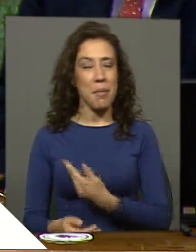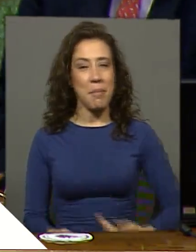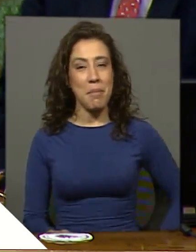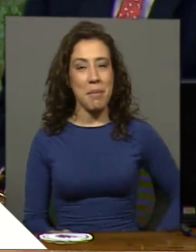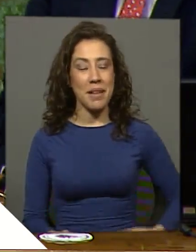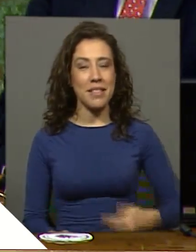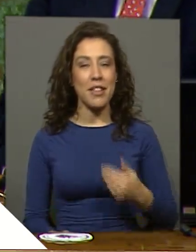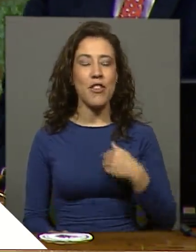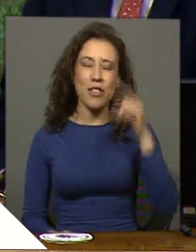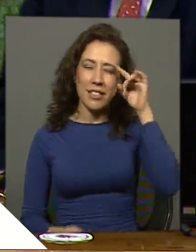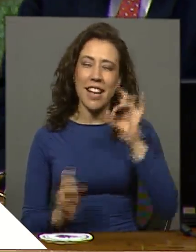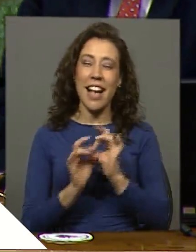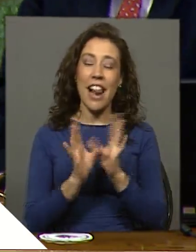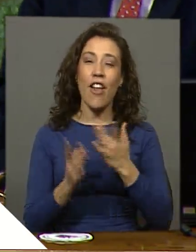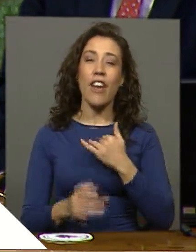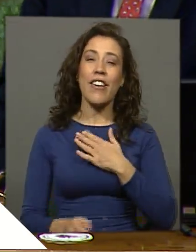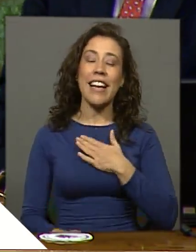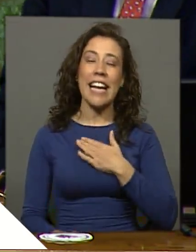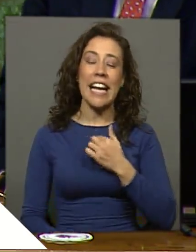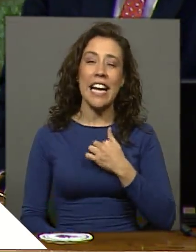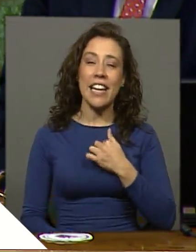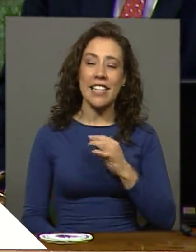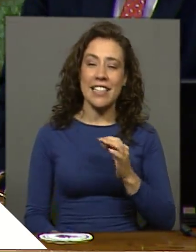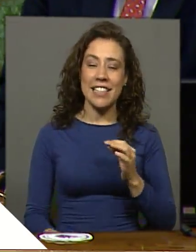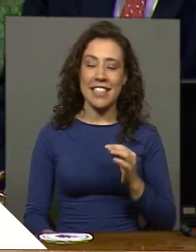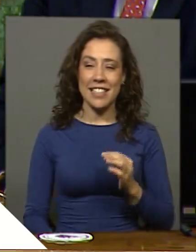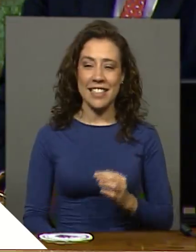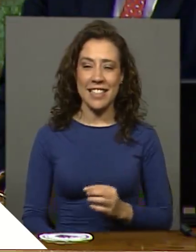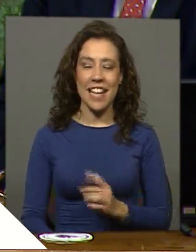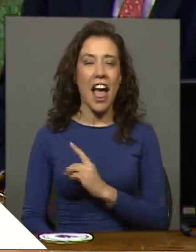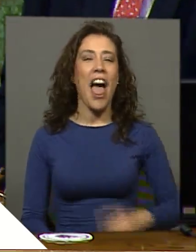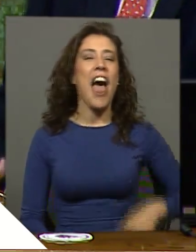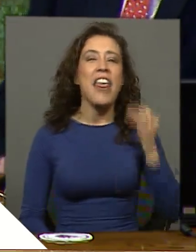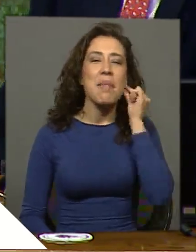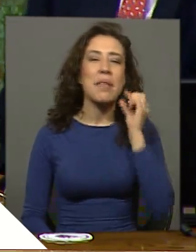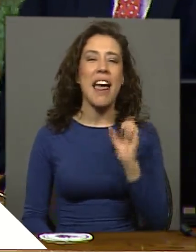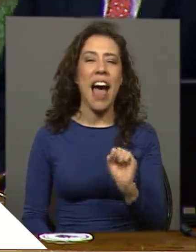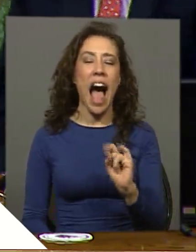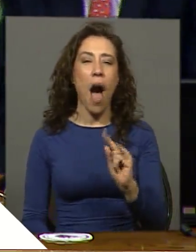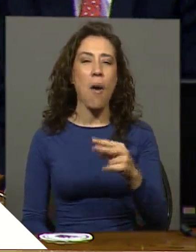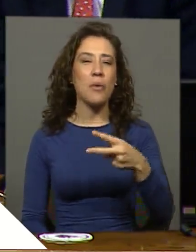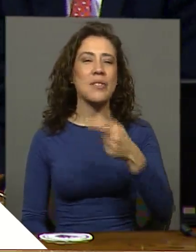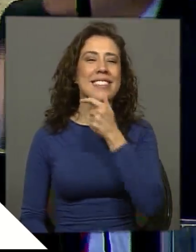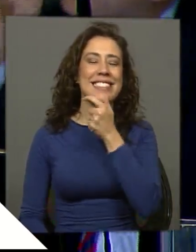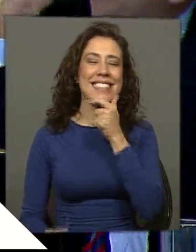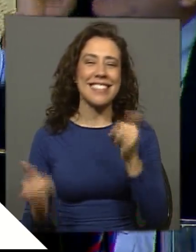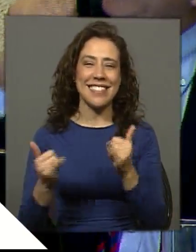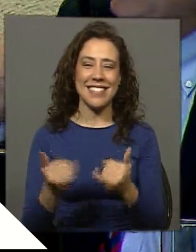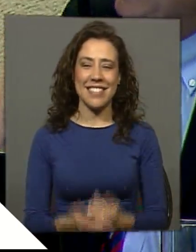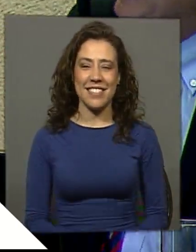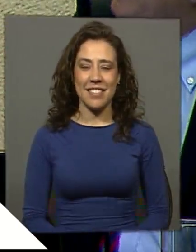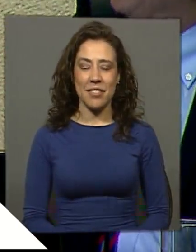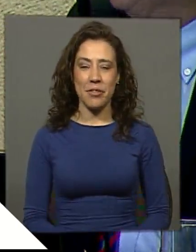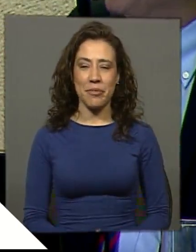identidad de género así que usted puede llamarme como quiera. Diputada Aut entonces. Yo solo quería